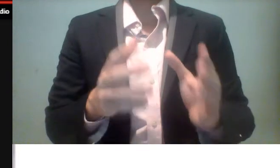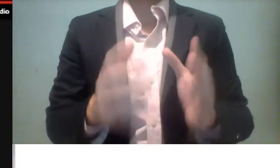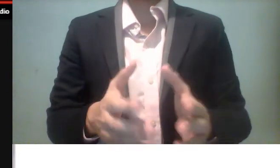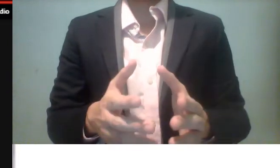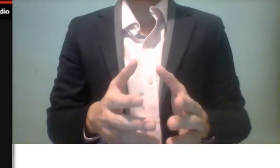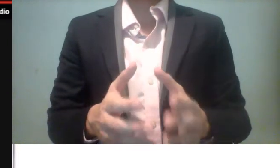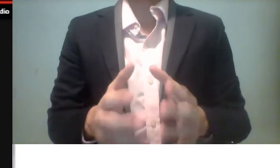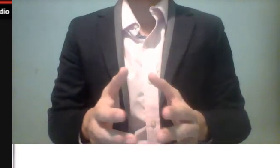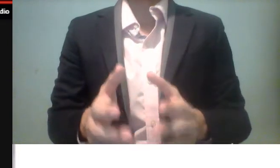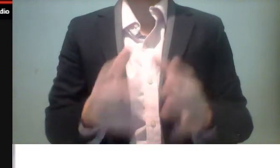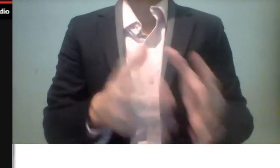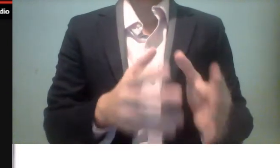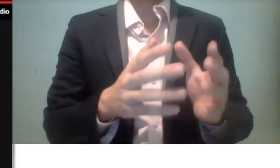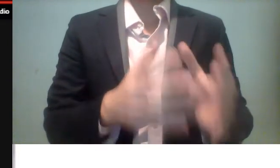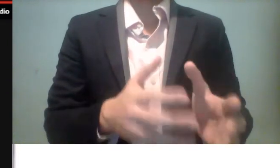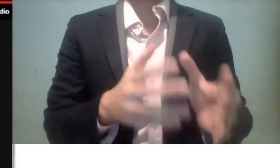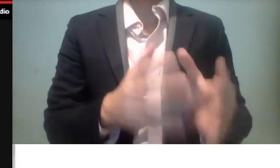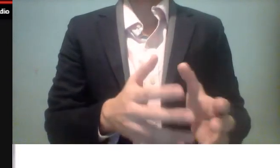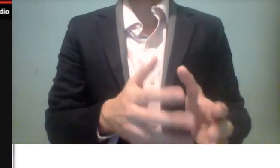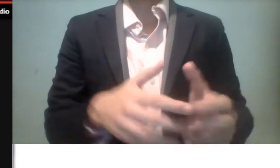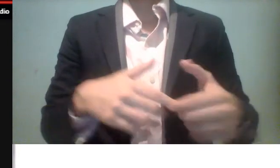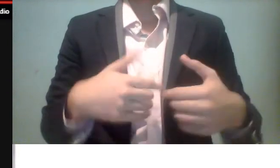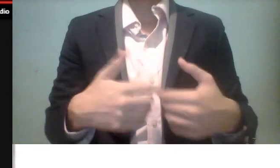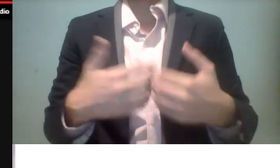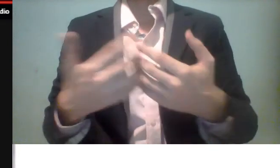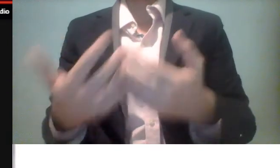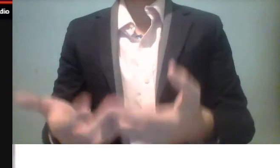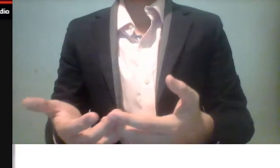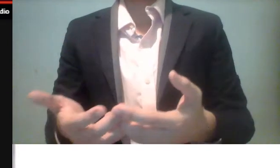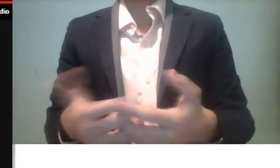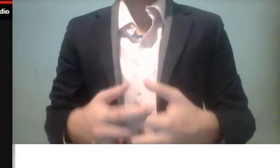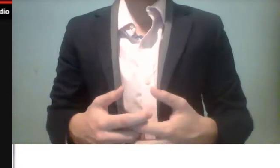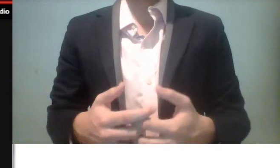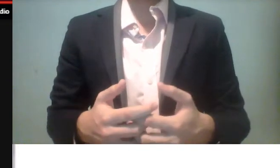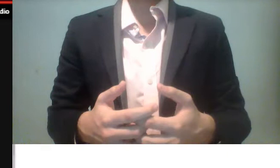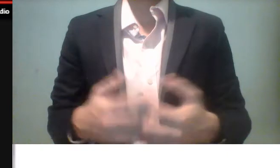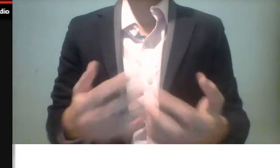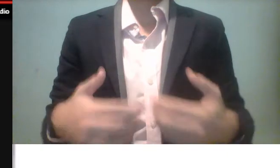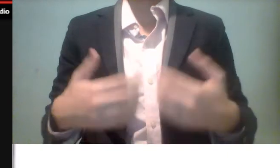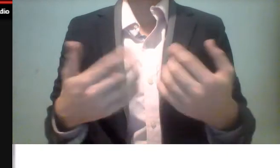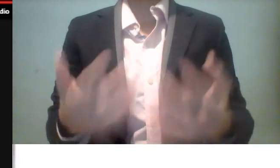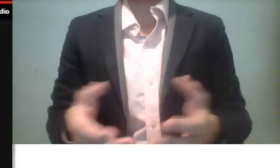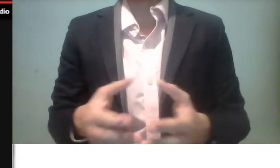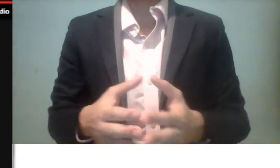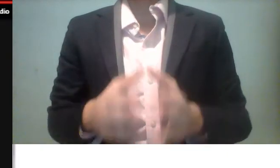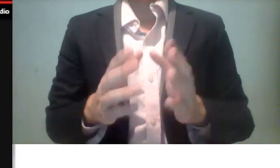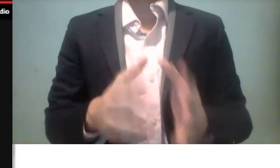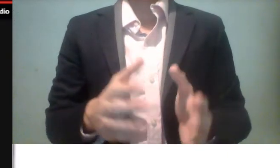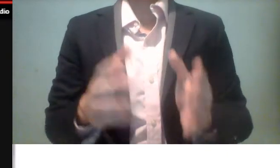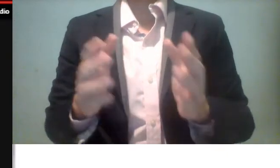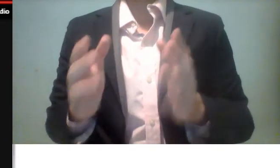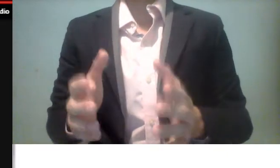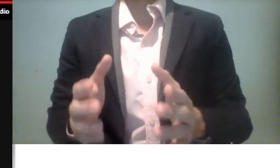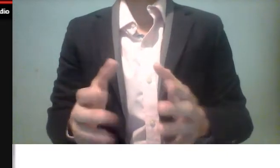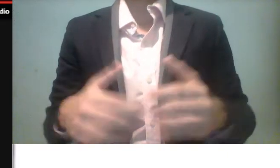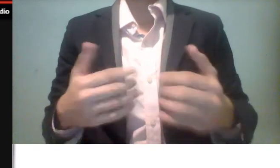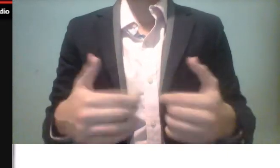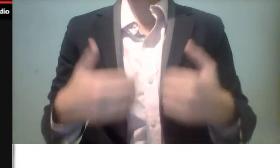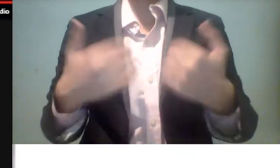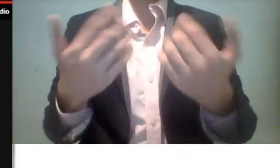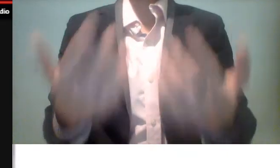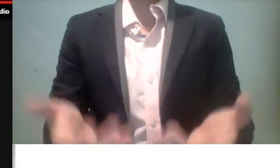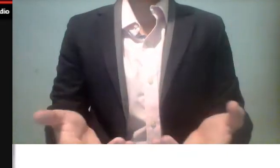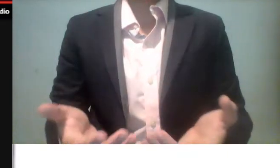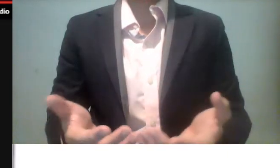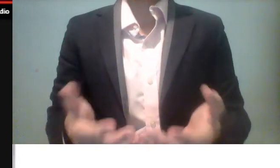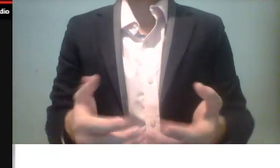relacionadas con amigos de Miguel Ángel Mancera que bueno, estas personas luego terminaron revendiendo que las utilizaron para el tema de construcción para